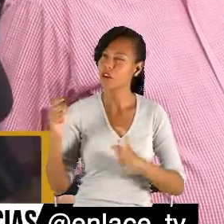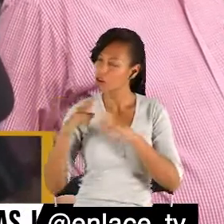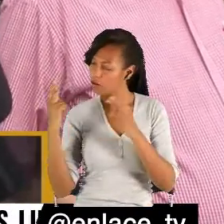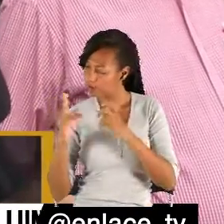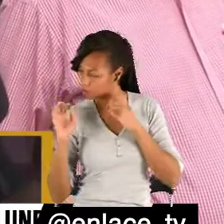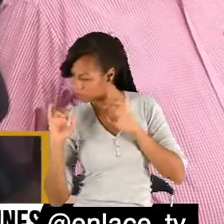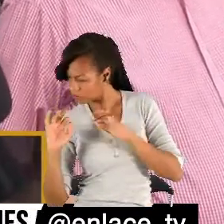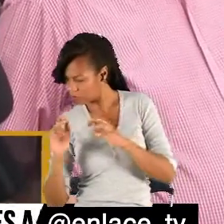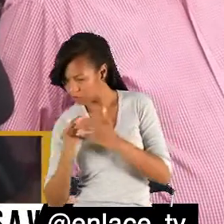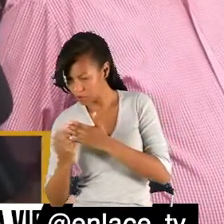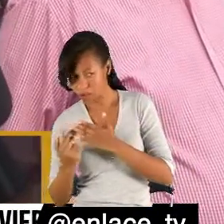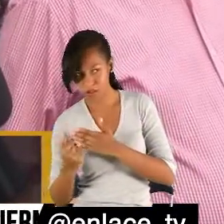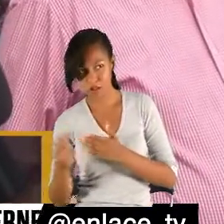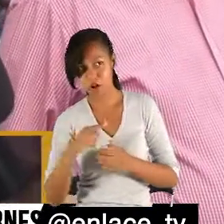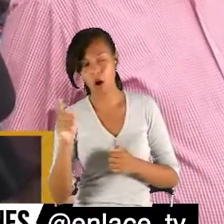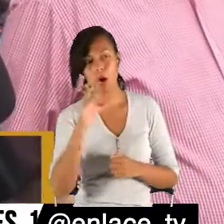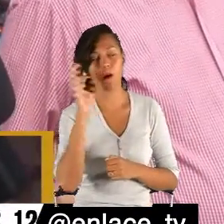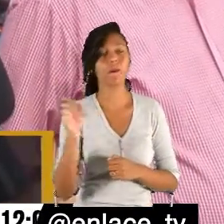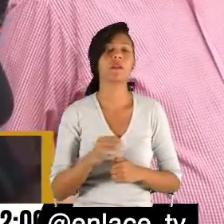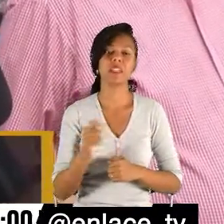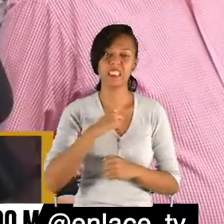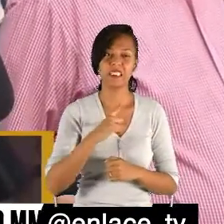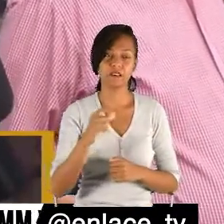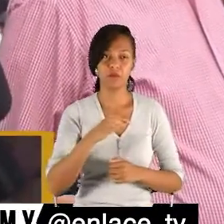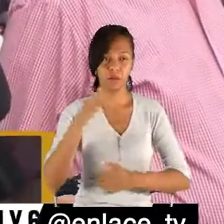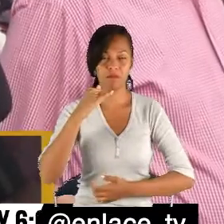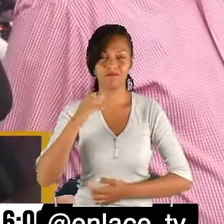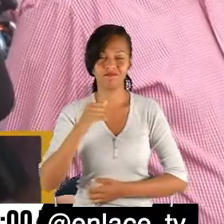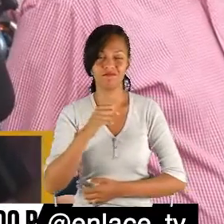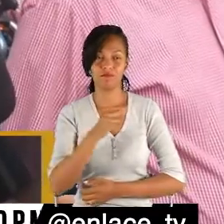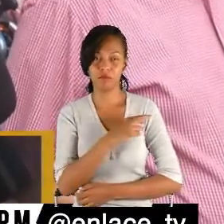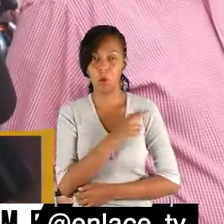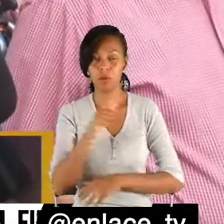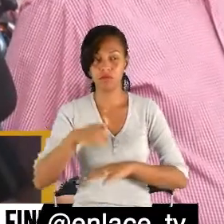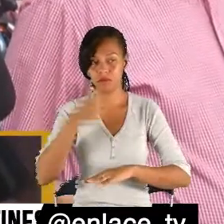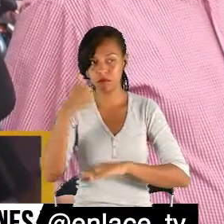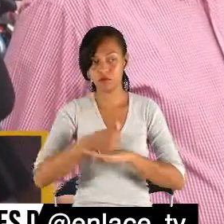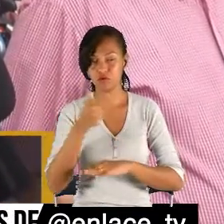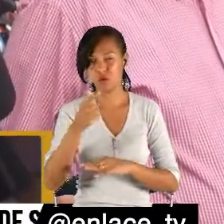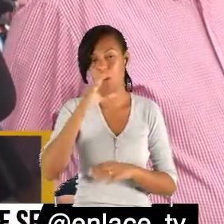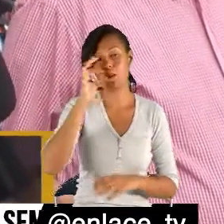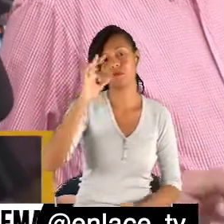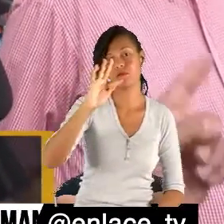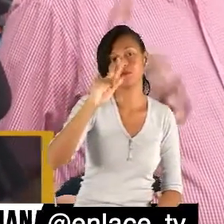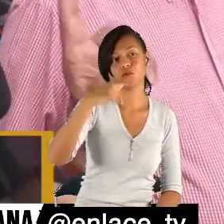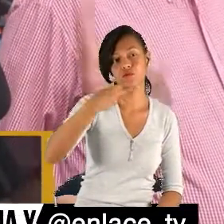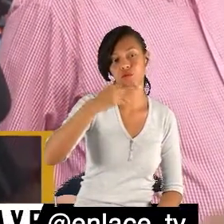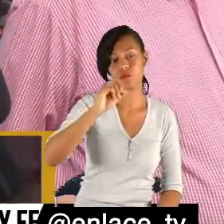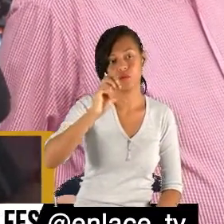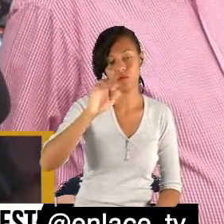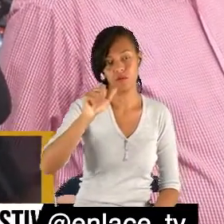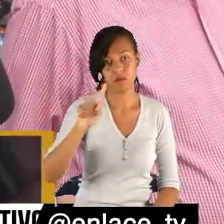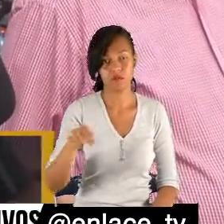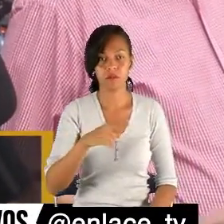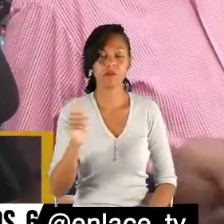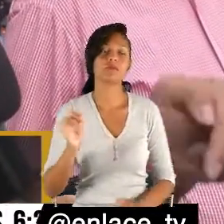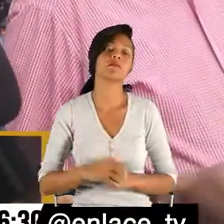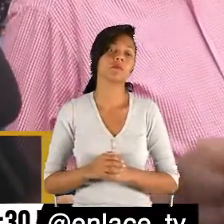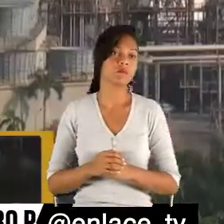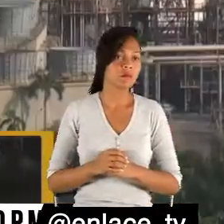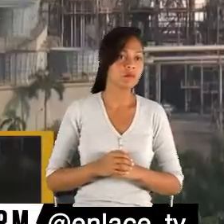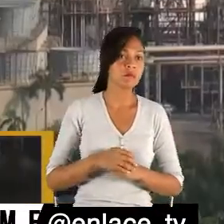de refinación y petroquímica el señor tomás hernández que viene de gerenciar refinerías en toda américa latina'